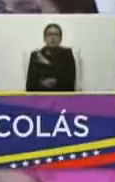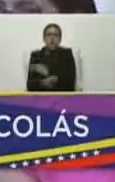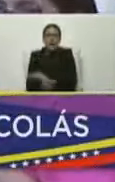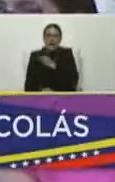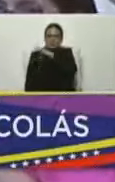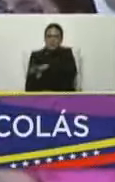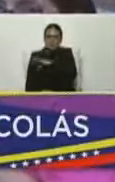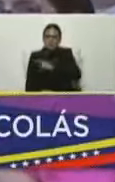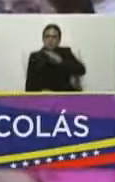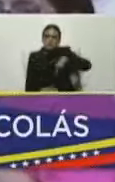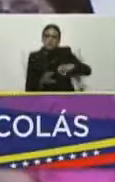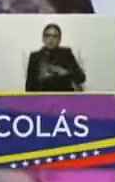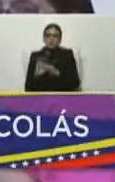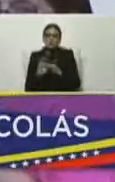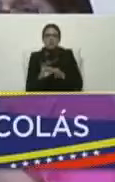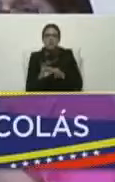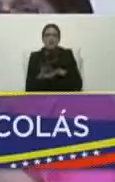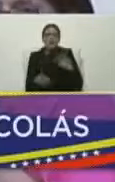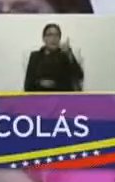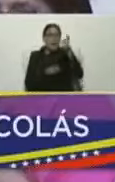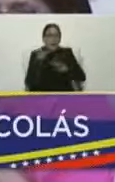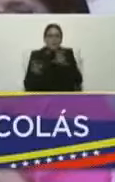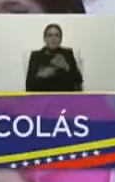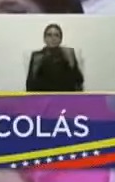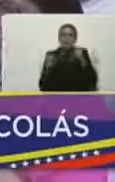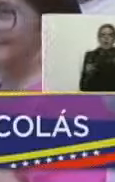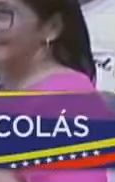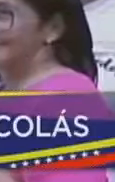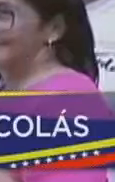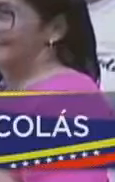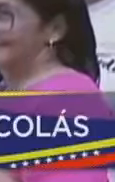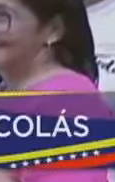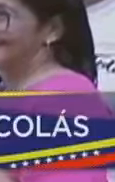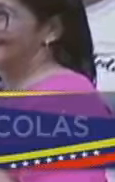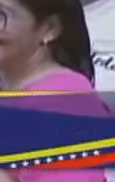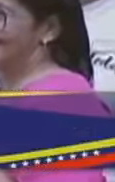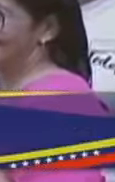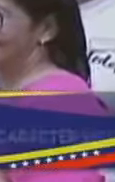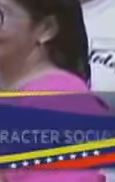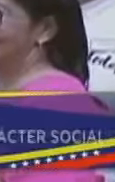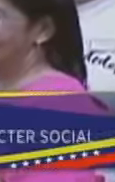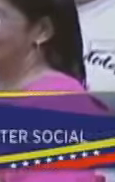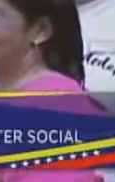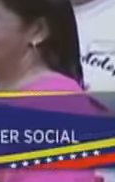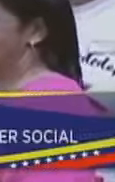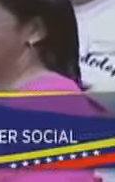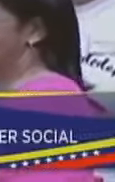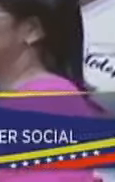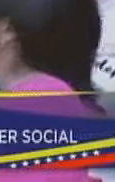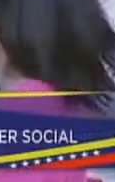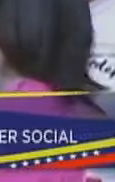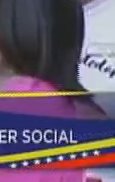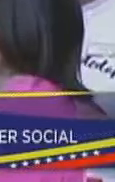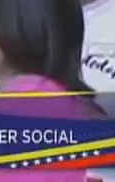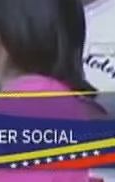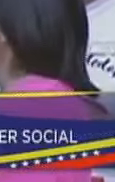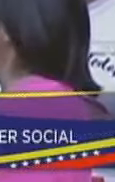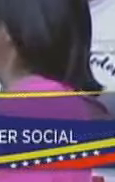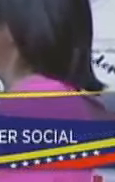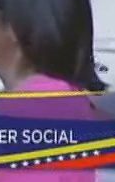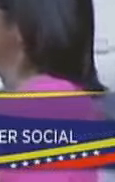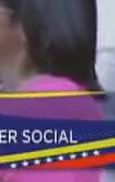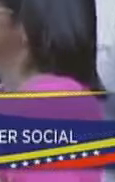social, para que la gente tenga facilidades en la vida y tenga acceso a todos los productos. ¿Ustedes se acuerdan cuando